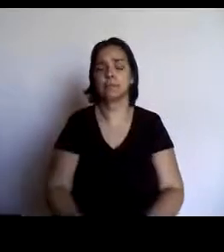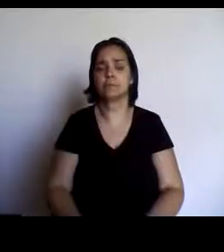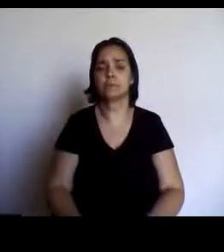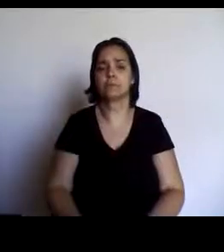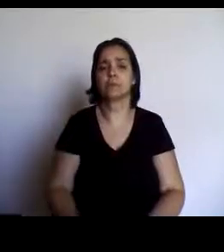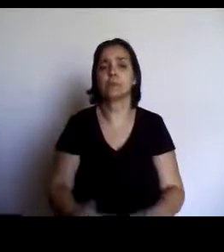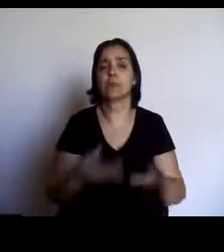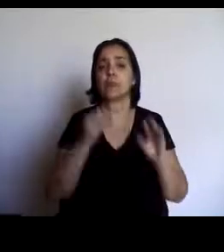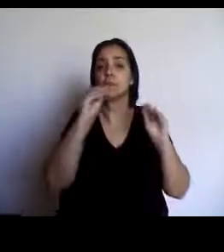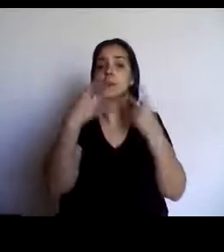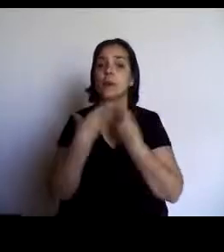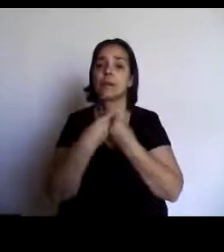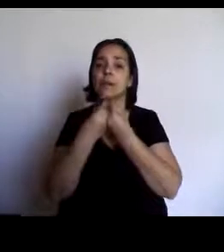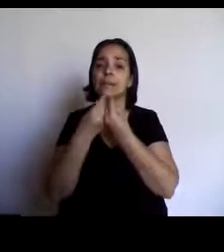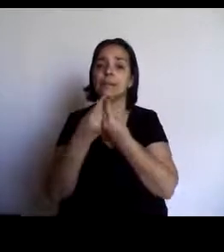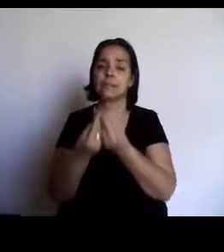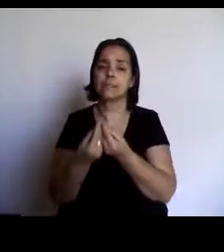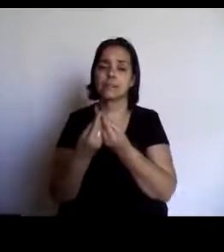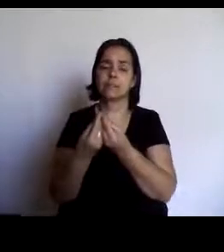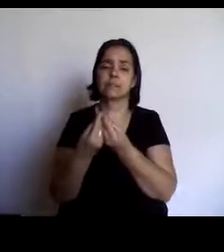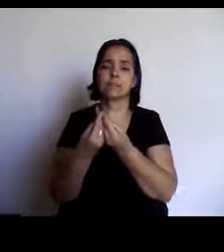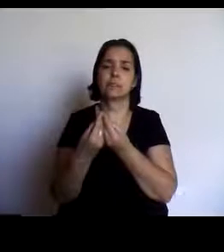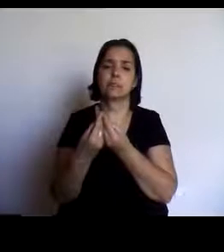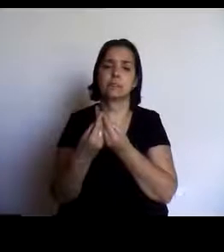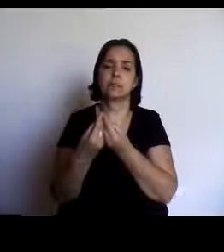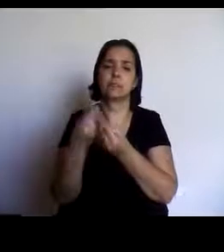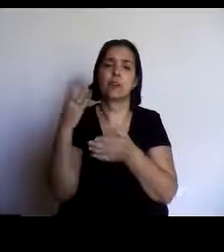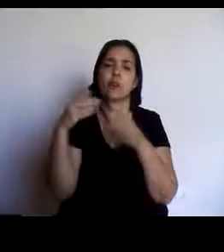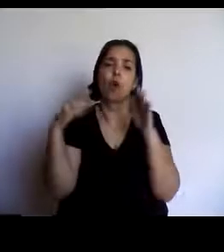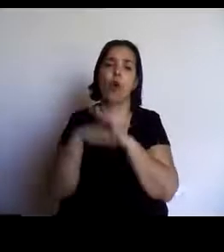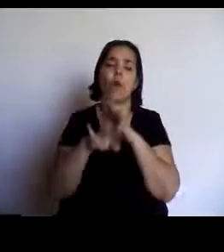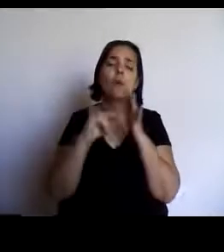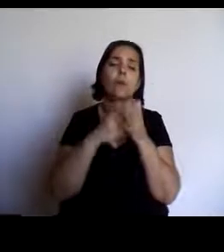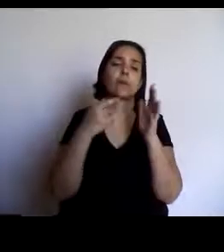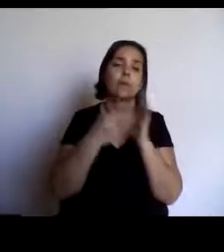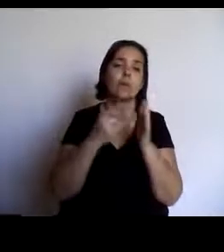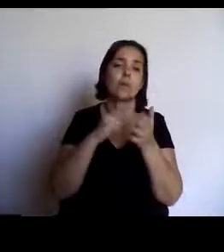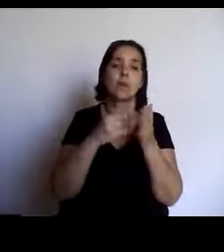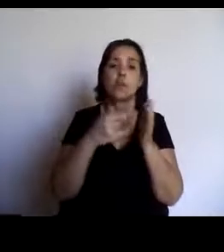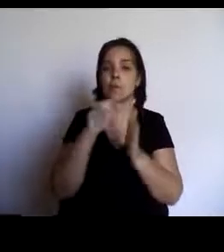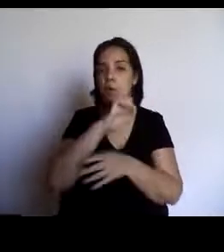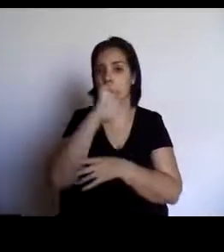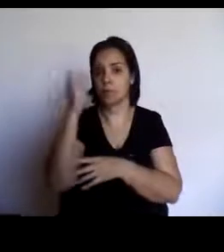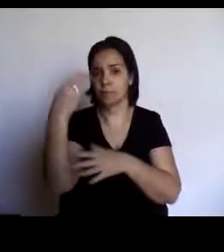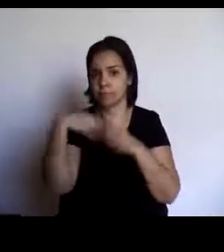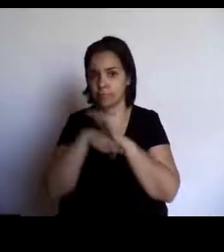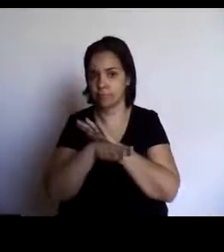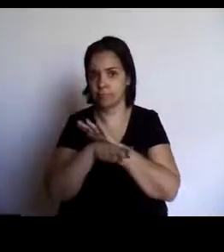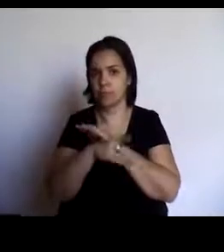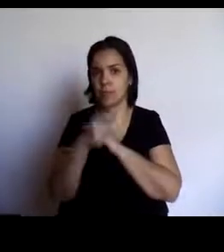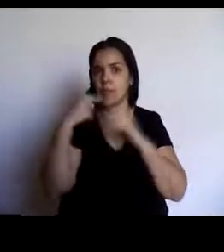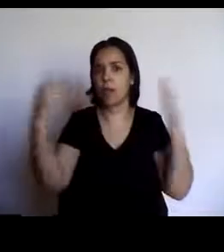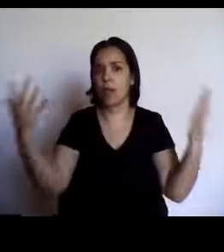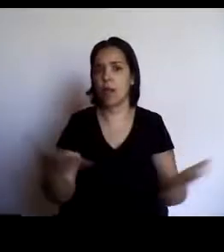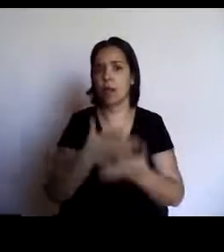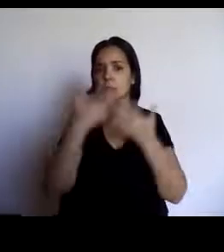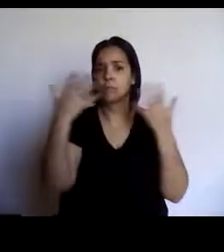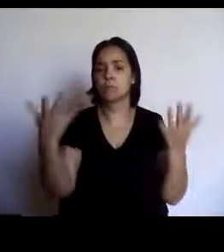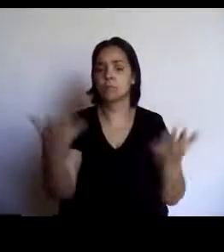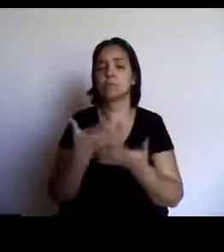asesoramiento y acompañamiento para que puedan acceder a proyectos y programas europeos. Se trata de impulsar su